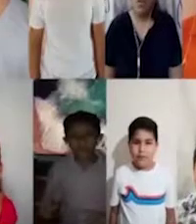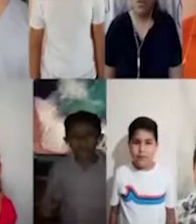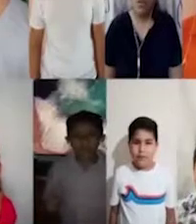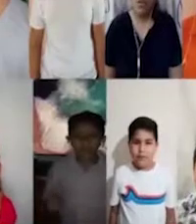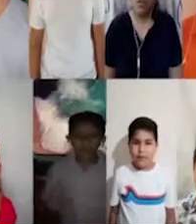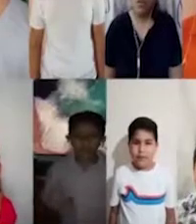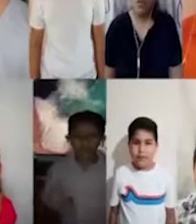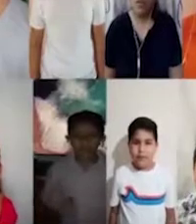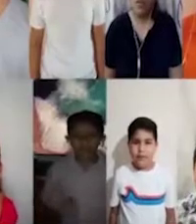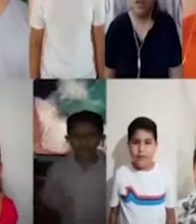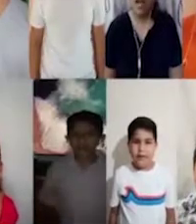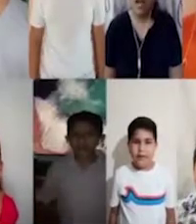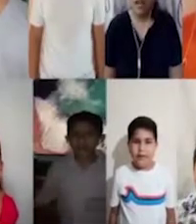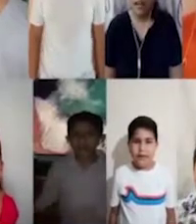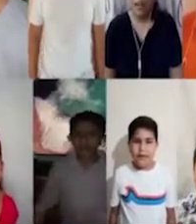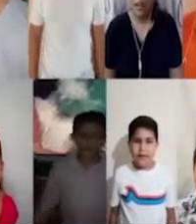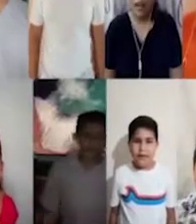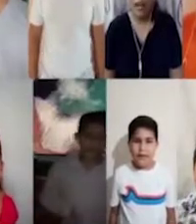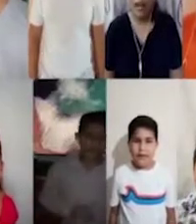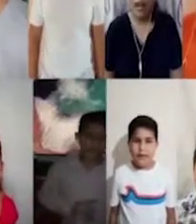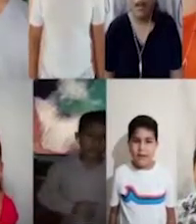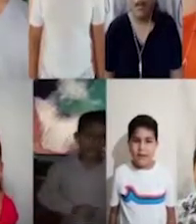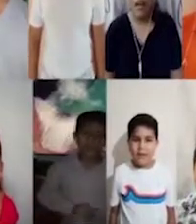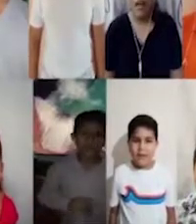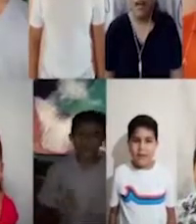pálido color.